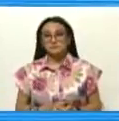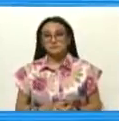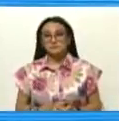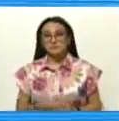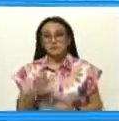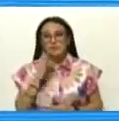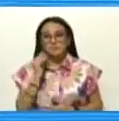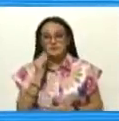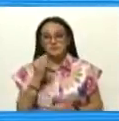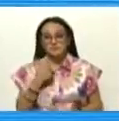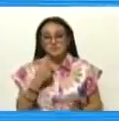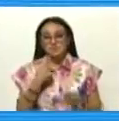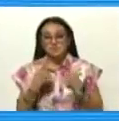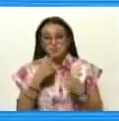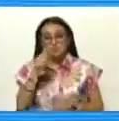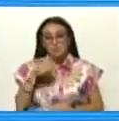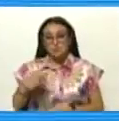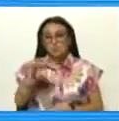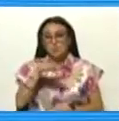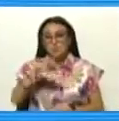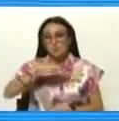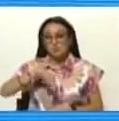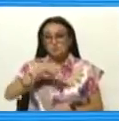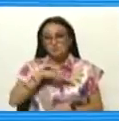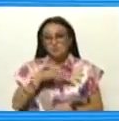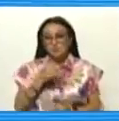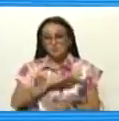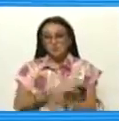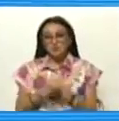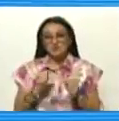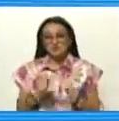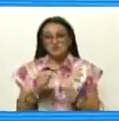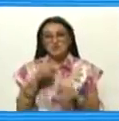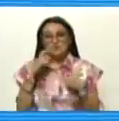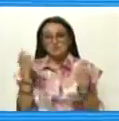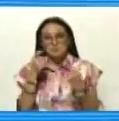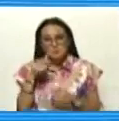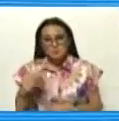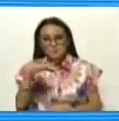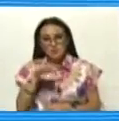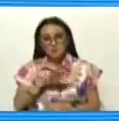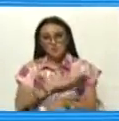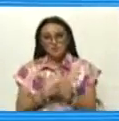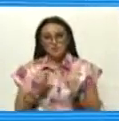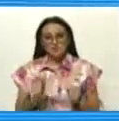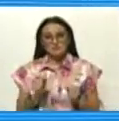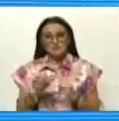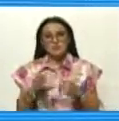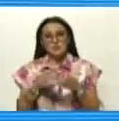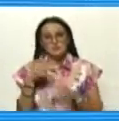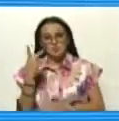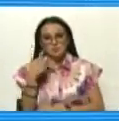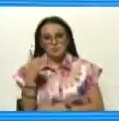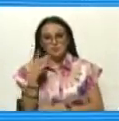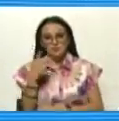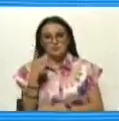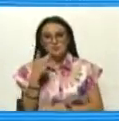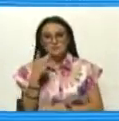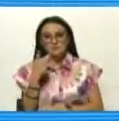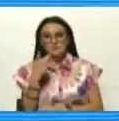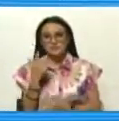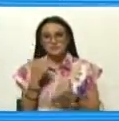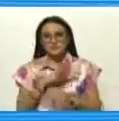experiencia. Y mientras le consultemos al pueblo, nosotros estaremos fortaleciendo el poder popular, estaremos fortaleciendo los partidos políticos y